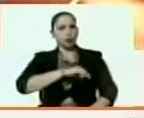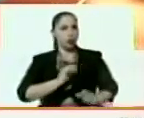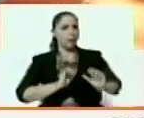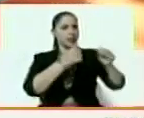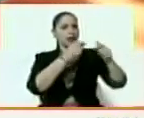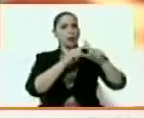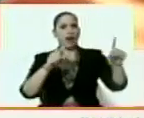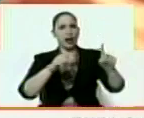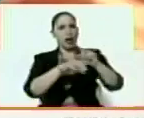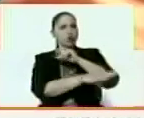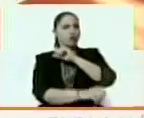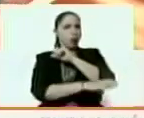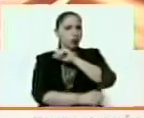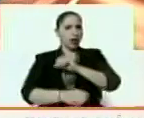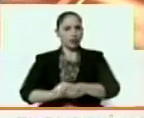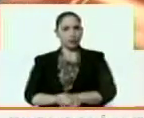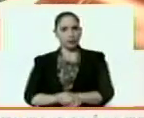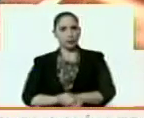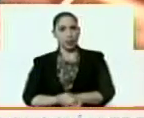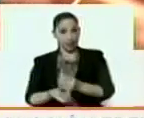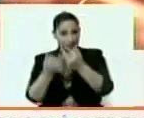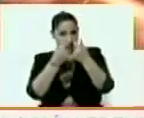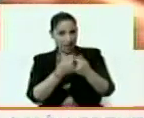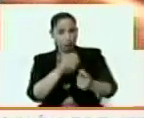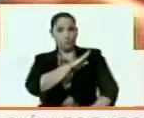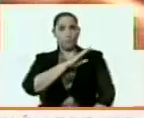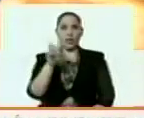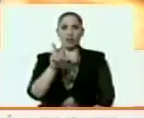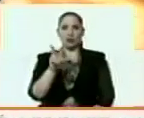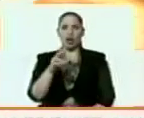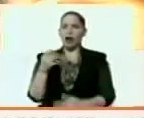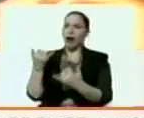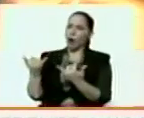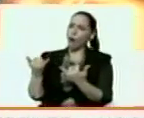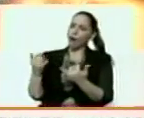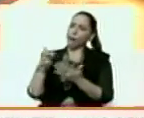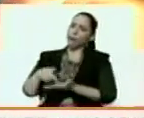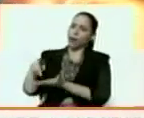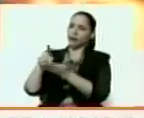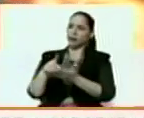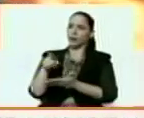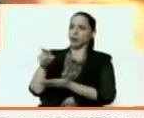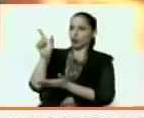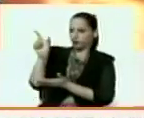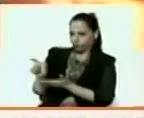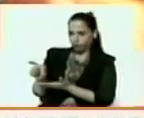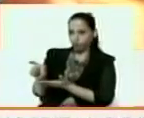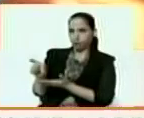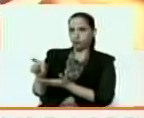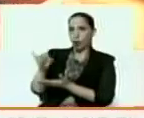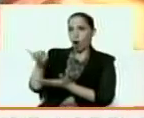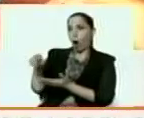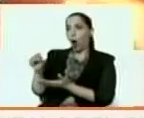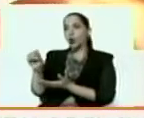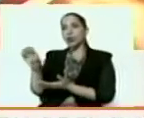para robarse directamente los activos de Venezuela. Ahora, la participación del señor José Ignacio Hernández